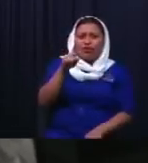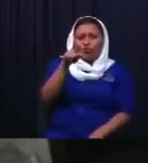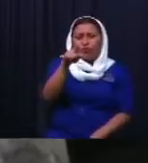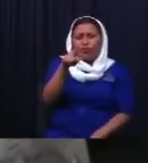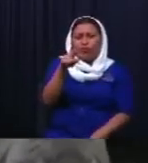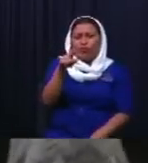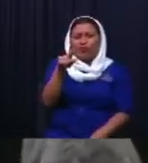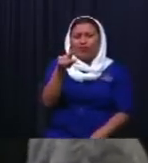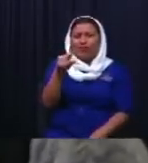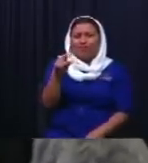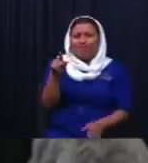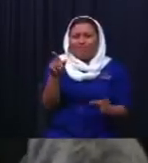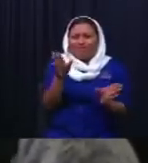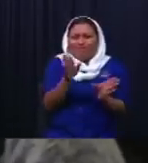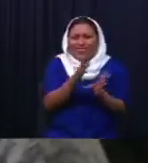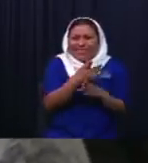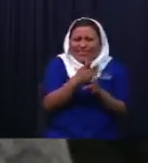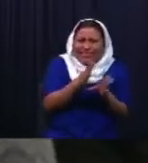lleno.